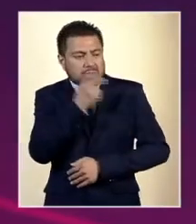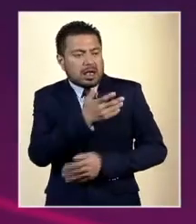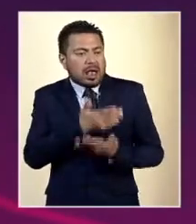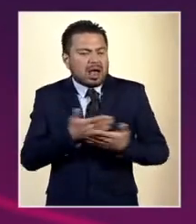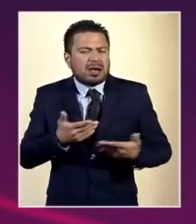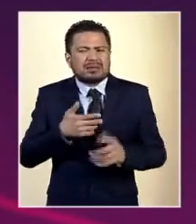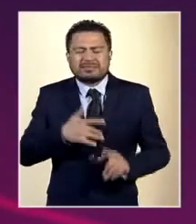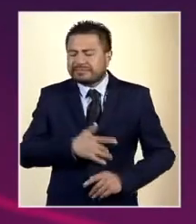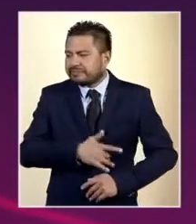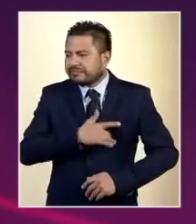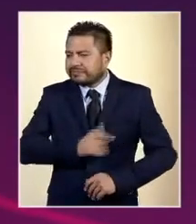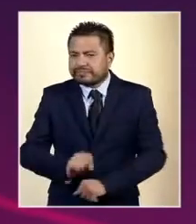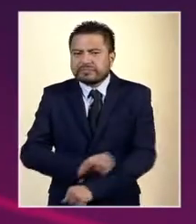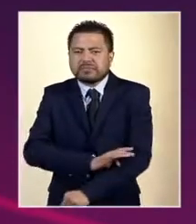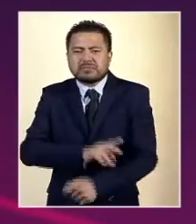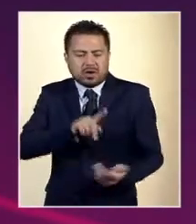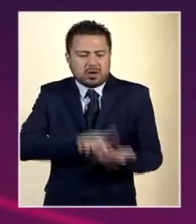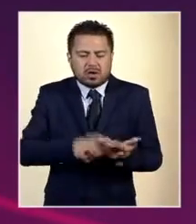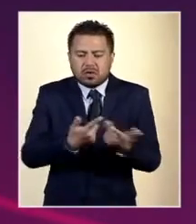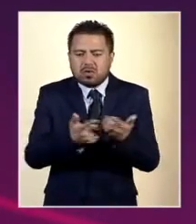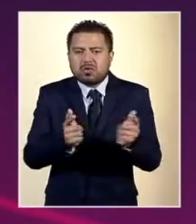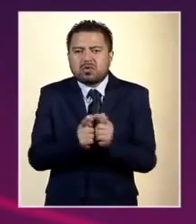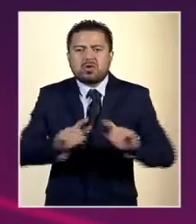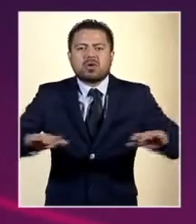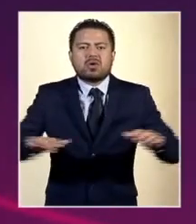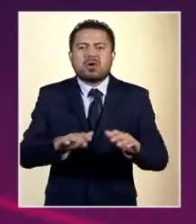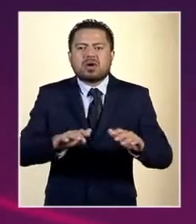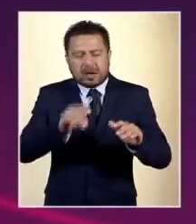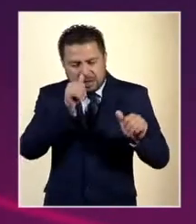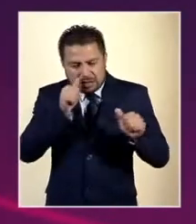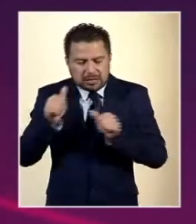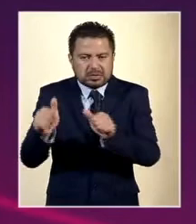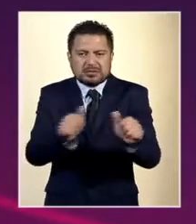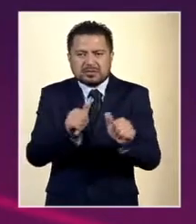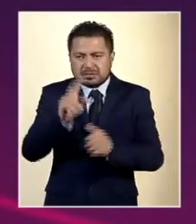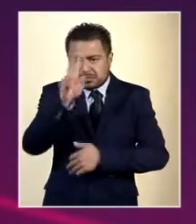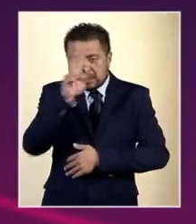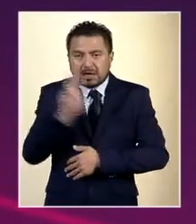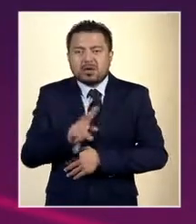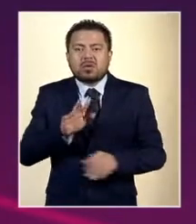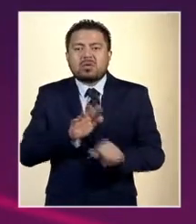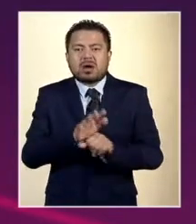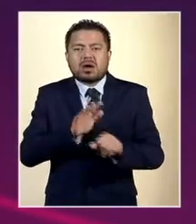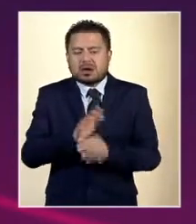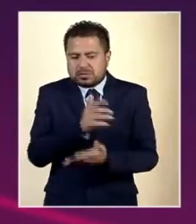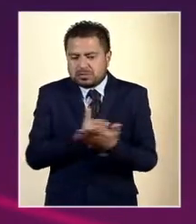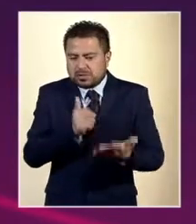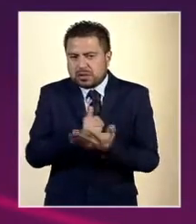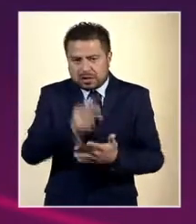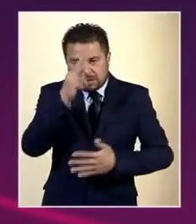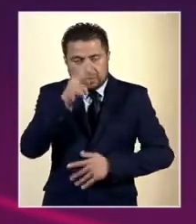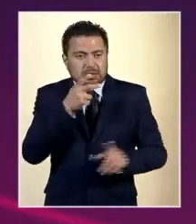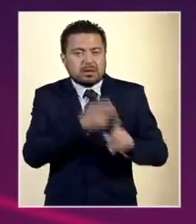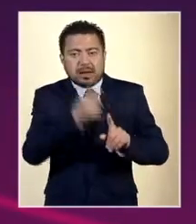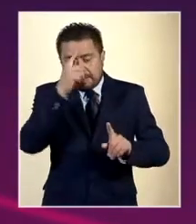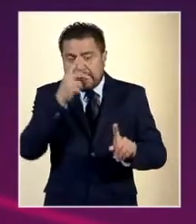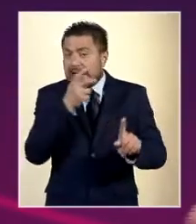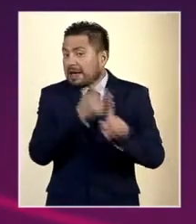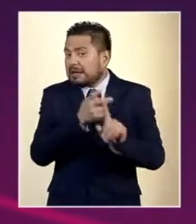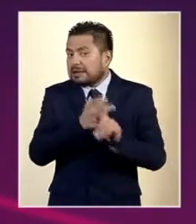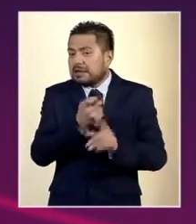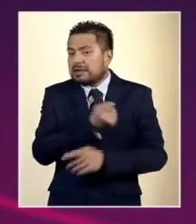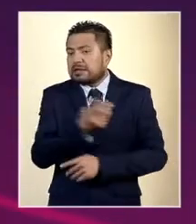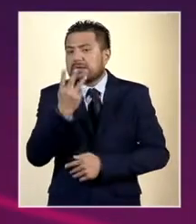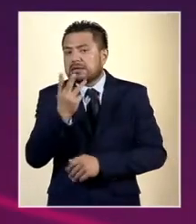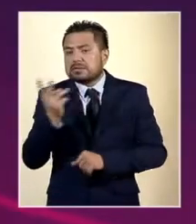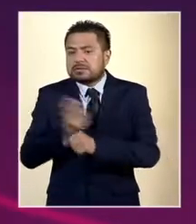para visibilizar este grupo de población de atención prioritaria en esta Ciudad de México. Para ello tenemos a